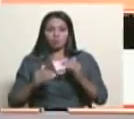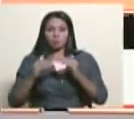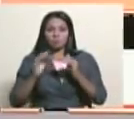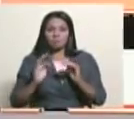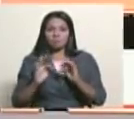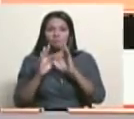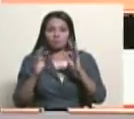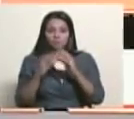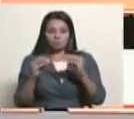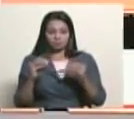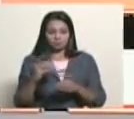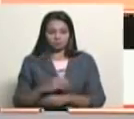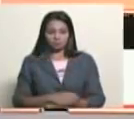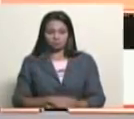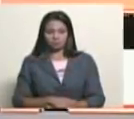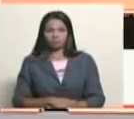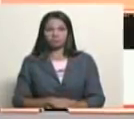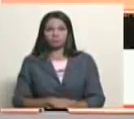compañeros,